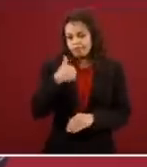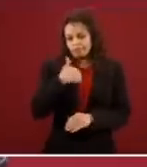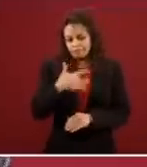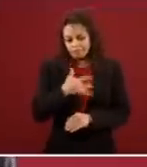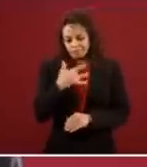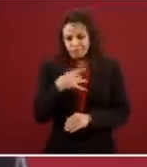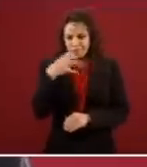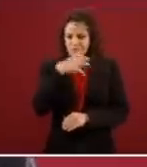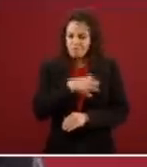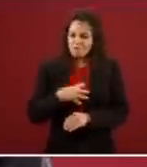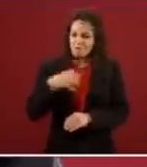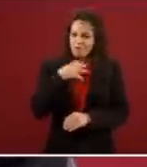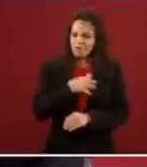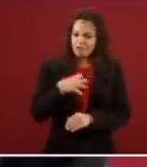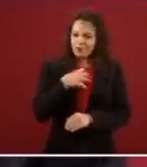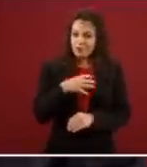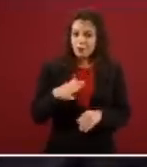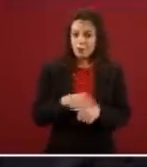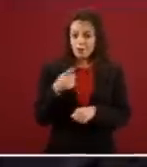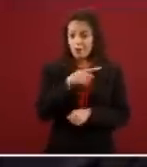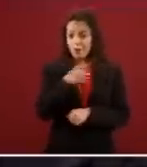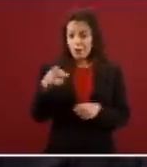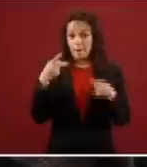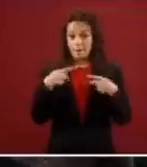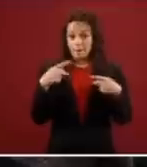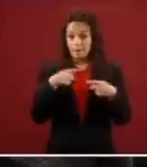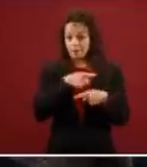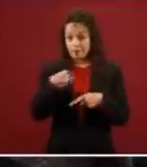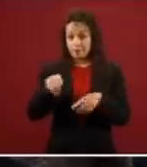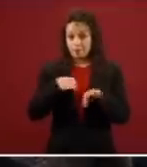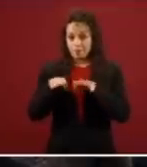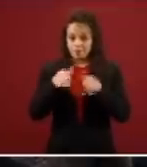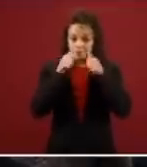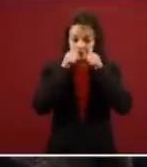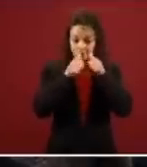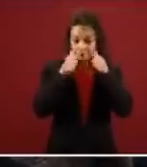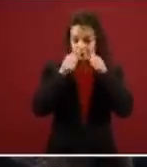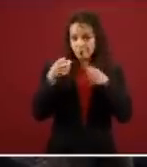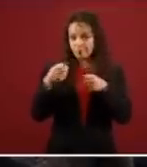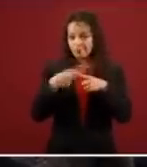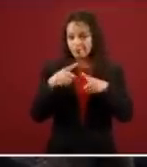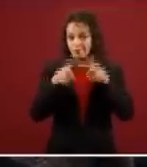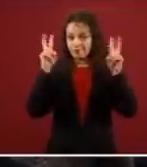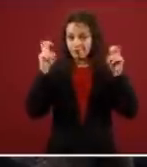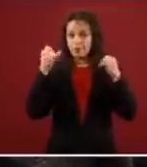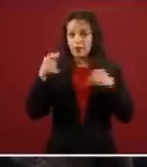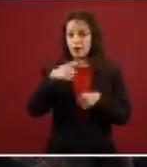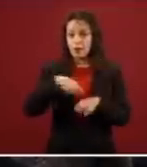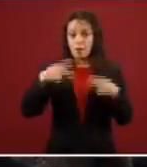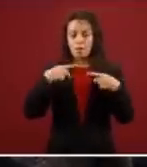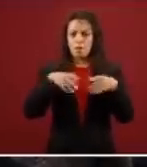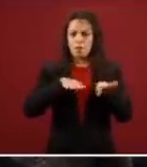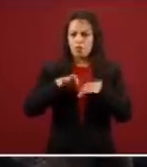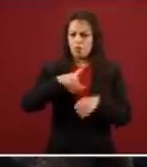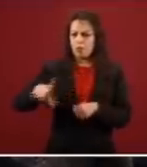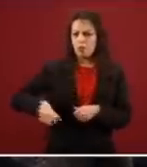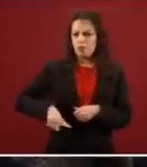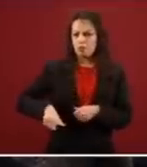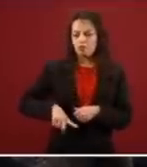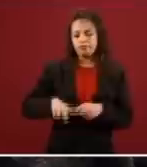los que atienden estos casos y en general los servidores públicos del gobierno son